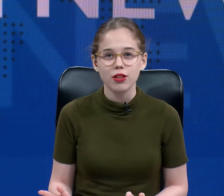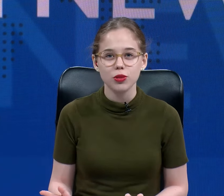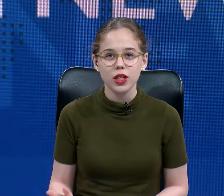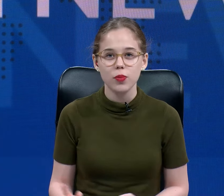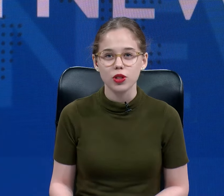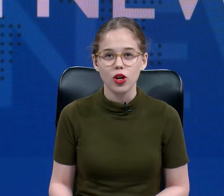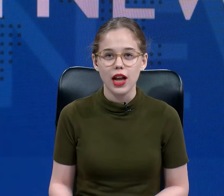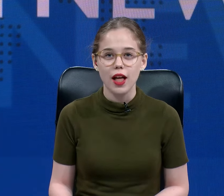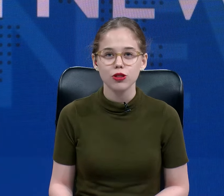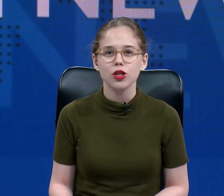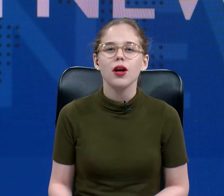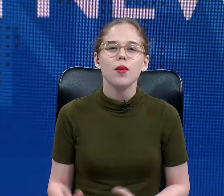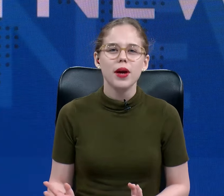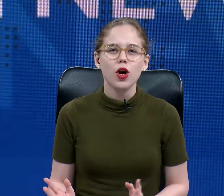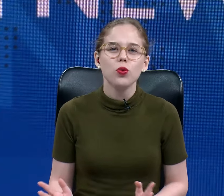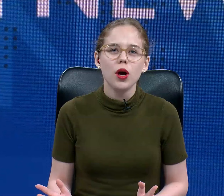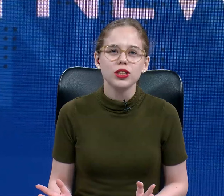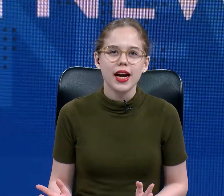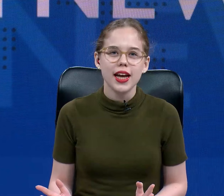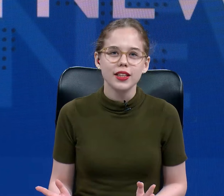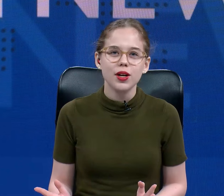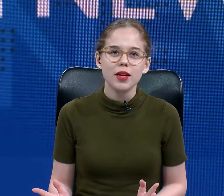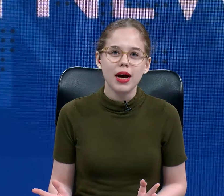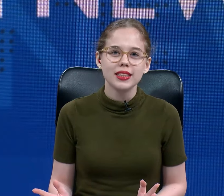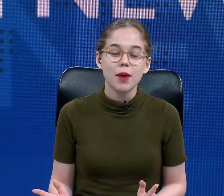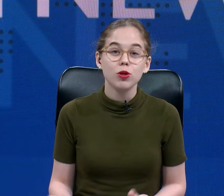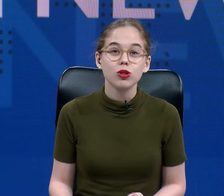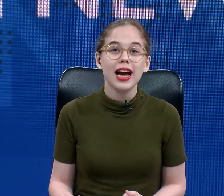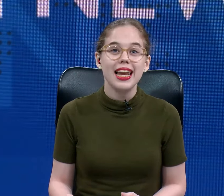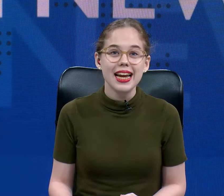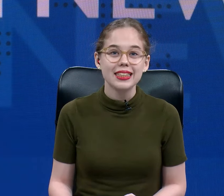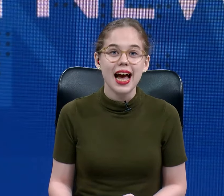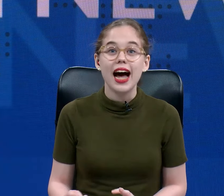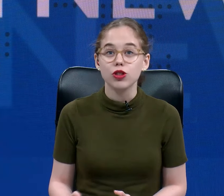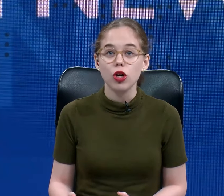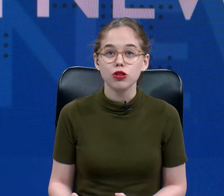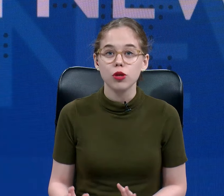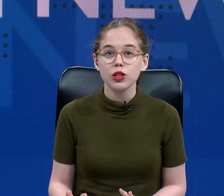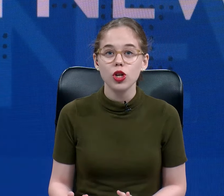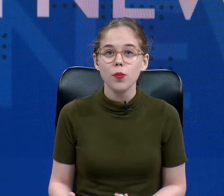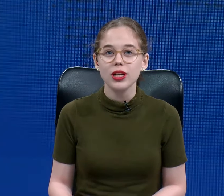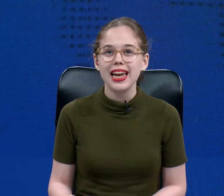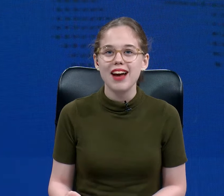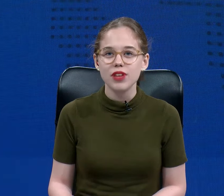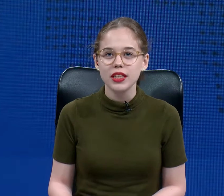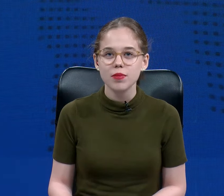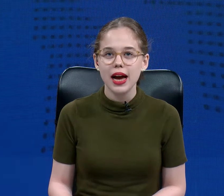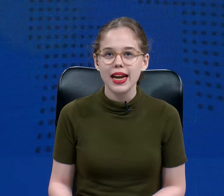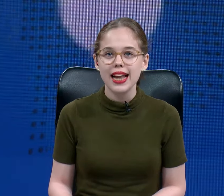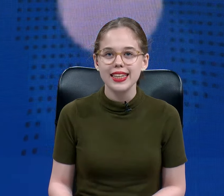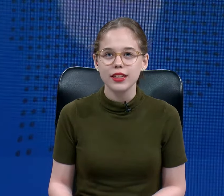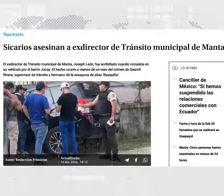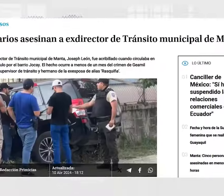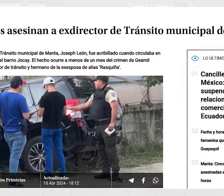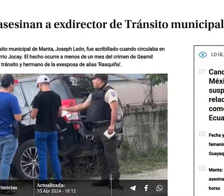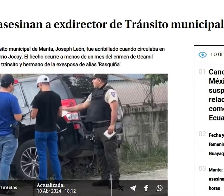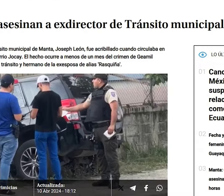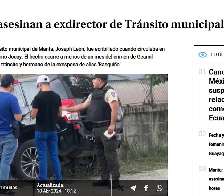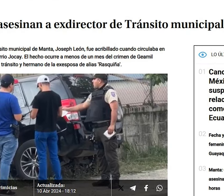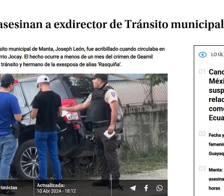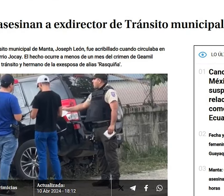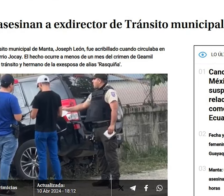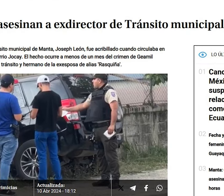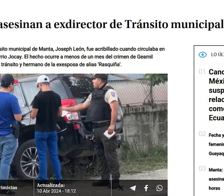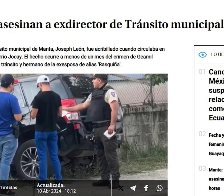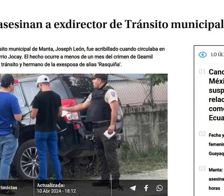nos sigue consumiendo por todos lados. Pero un nuevo sicariato en Manta puso en alerta a todos, sobre todo porque la víctima era el director de